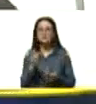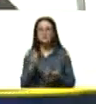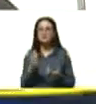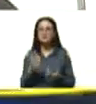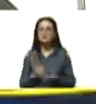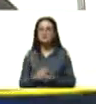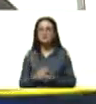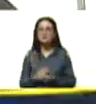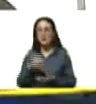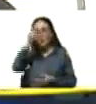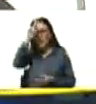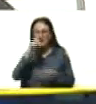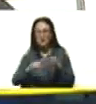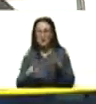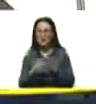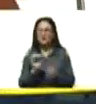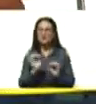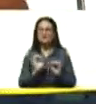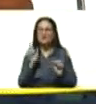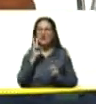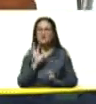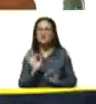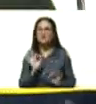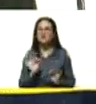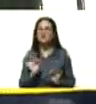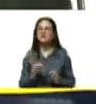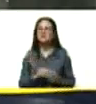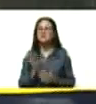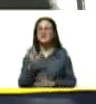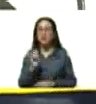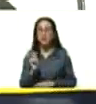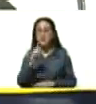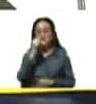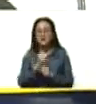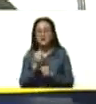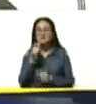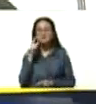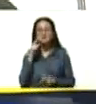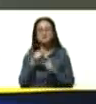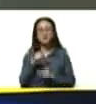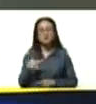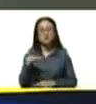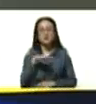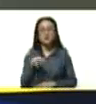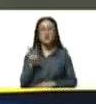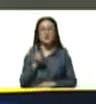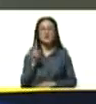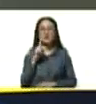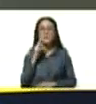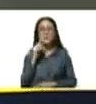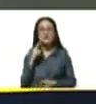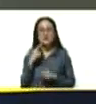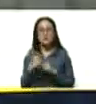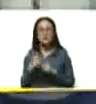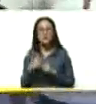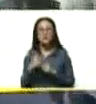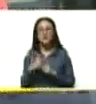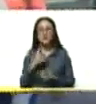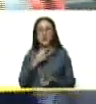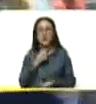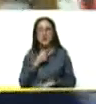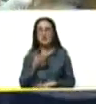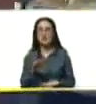decir, presidente, vamos a darle con todo estos 5 meses para el pueblo venezolano. Tengo una experiencia positiva del metro, una experiencia